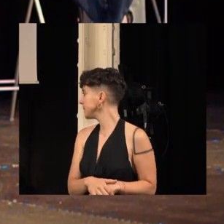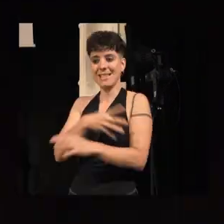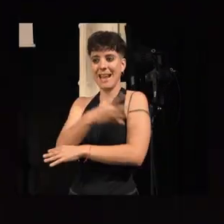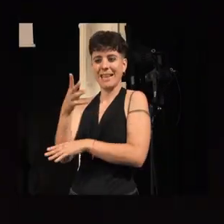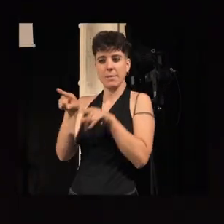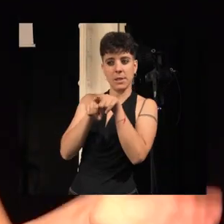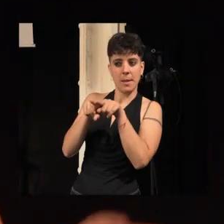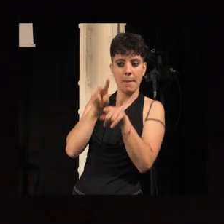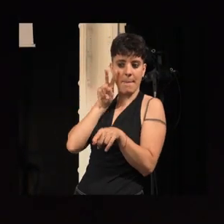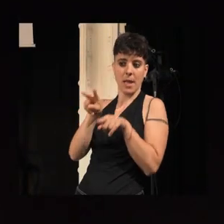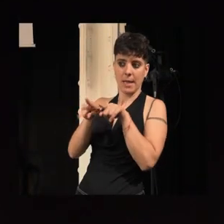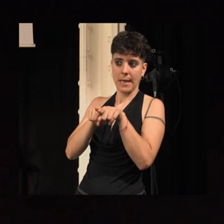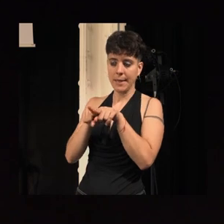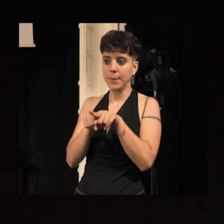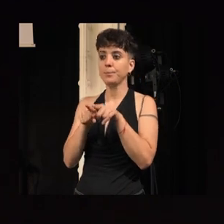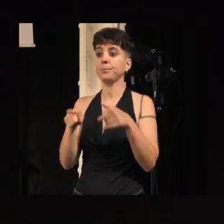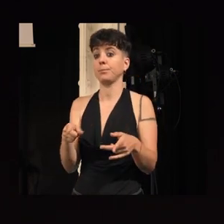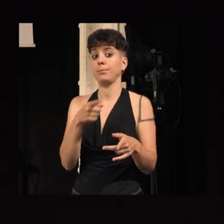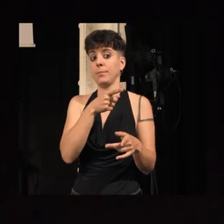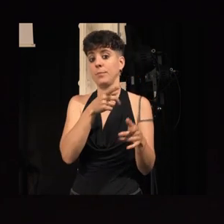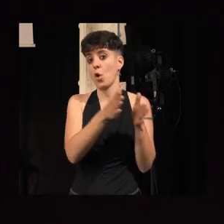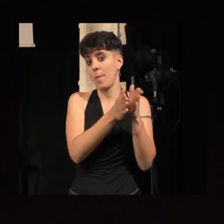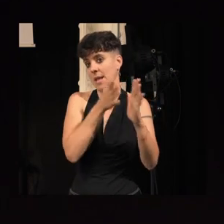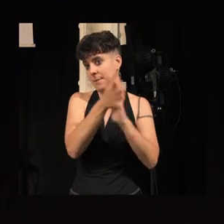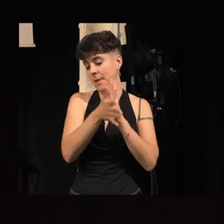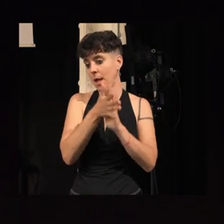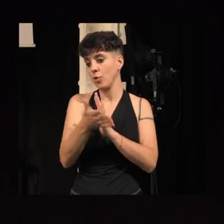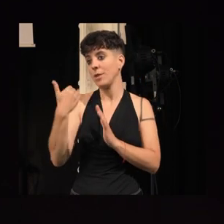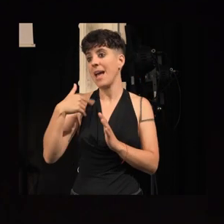palabra. Como bien ha explicado la compañera, voy a hablar tanto